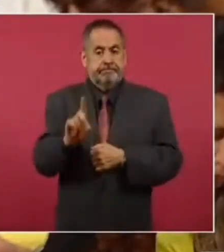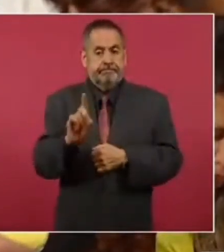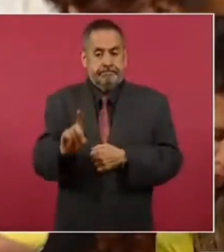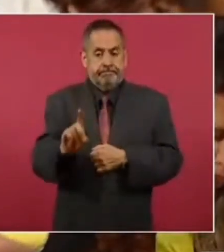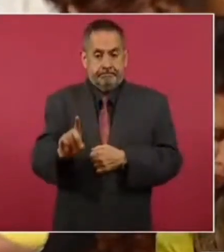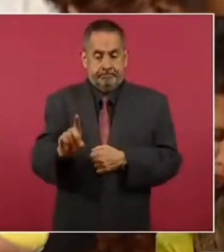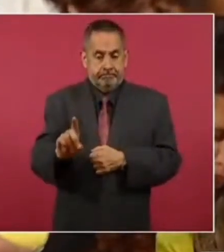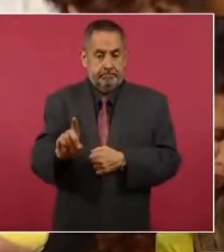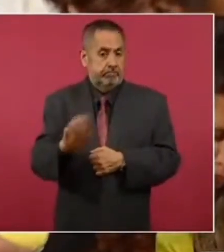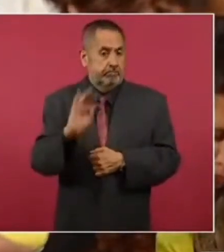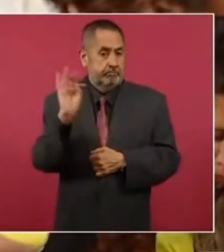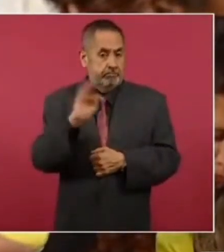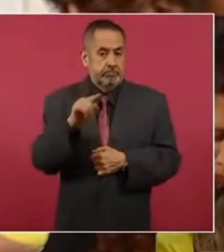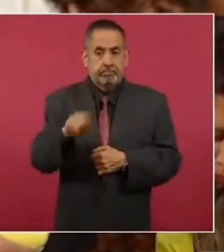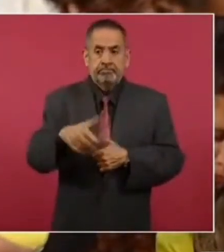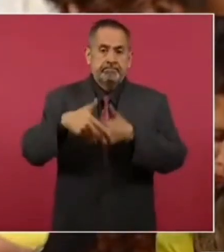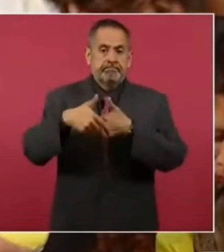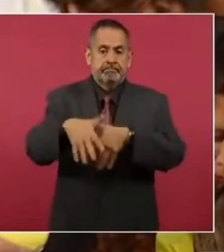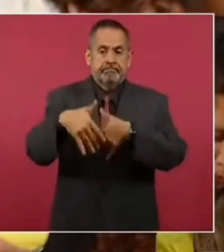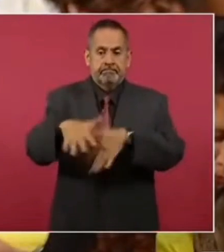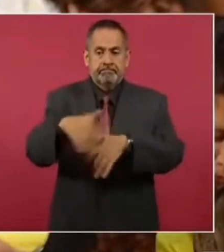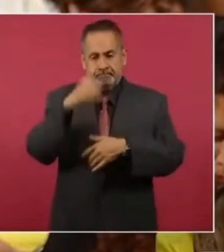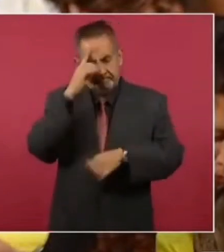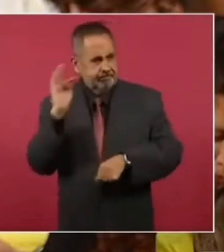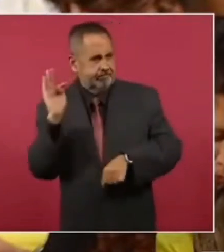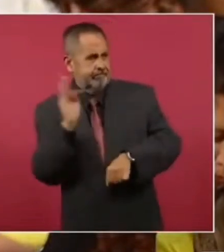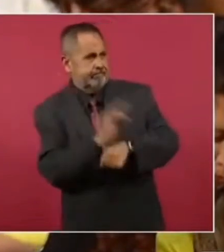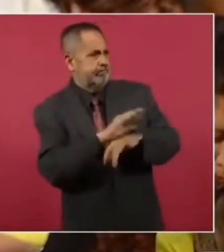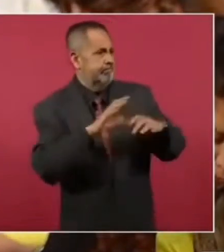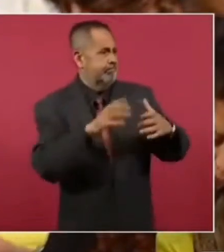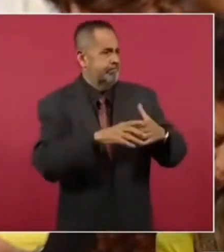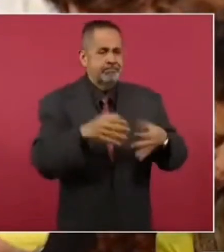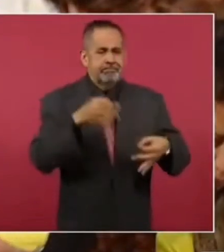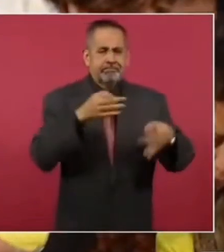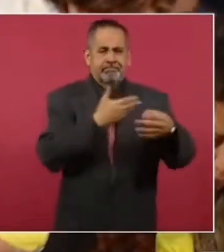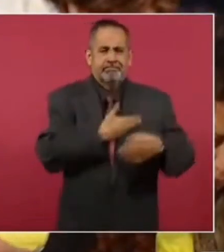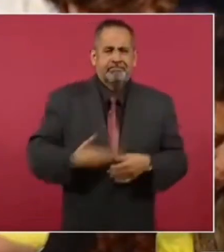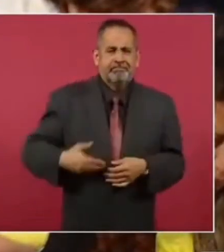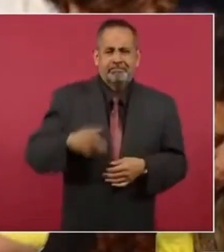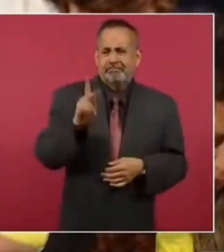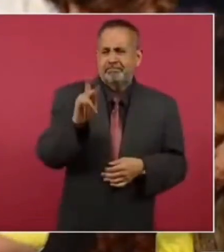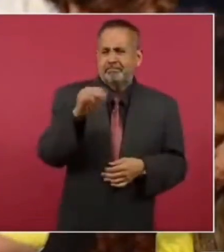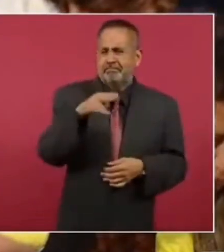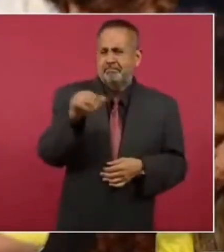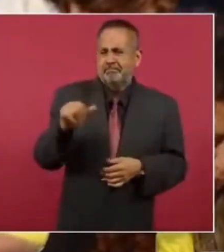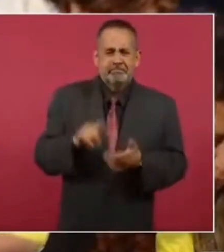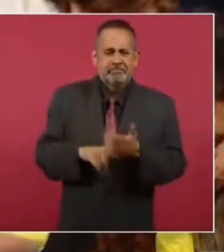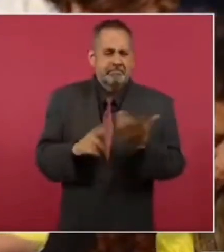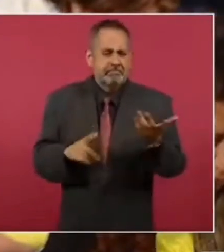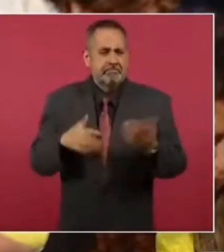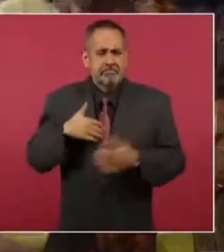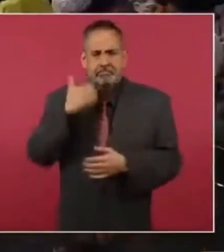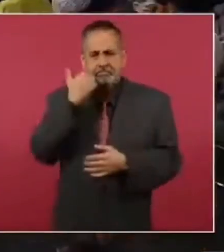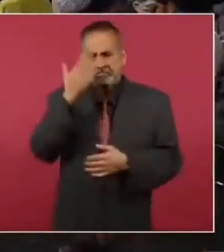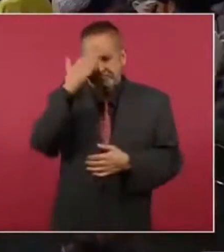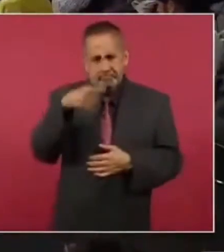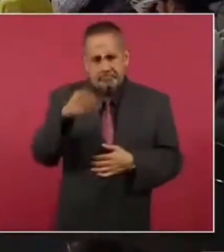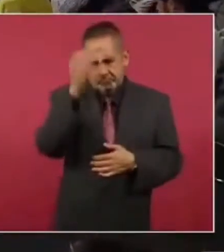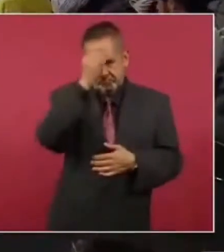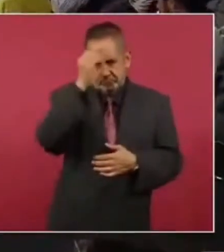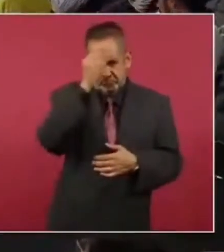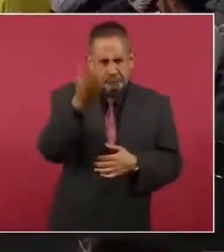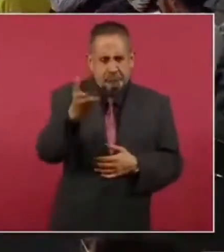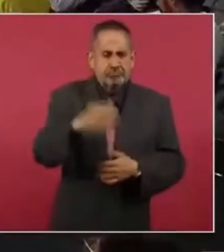pudiera haber una marcha para defender a la ministra presidenta Norma Piña, y en ese sentido me gustaría saber su opinión,